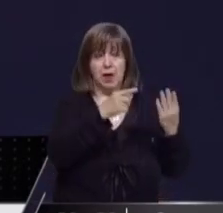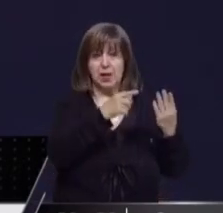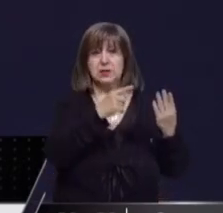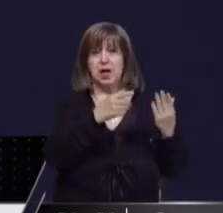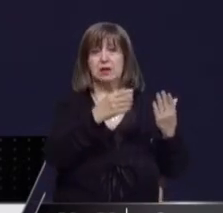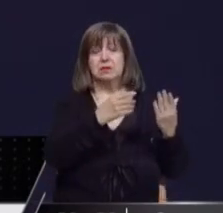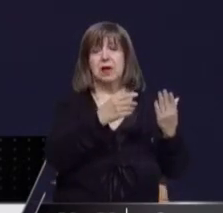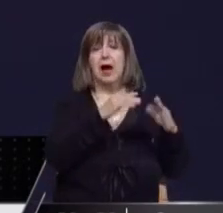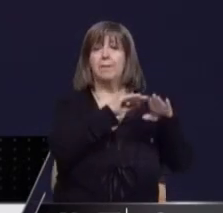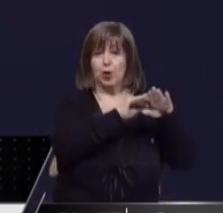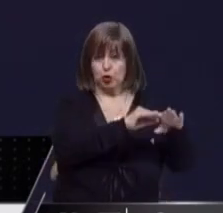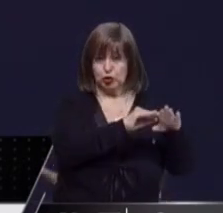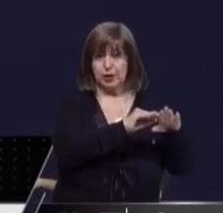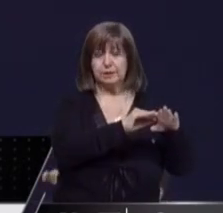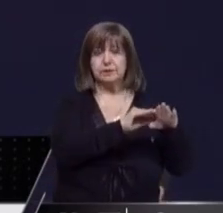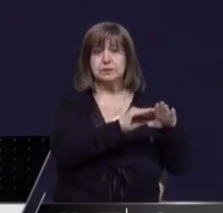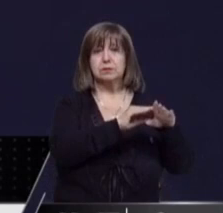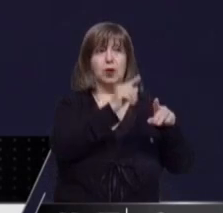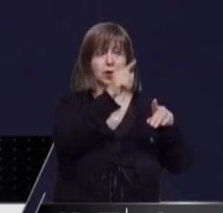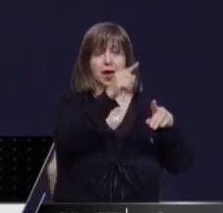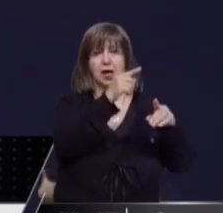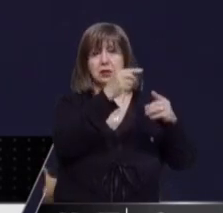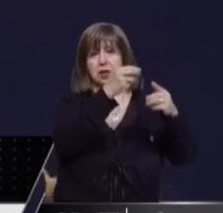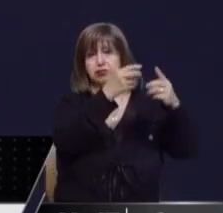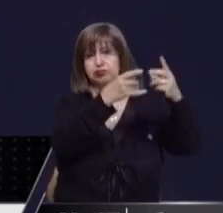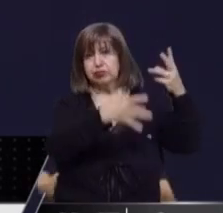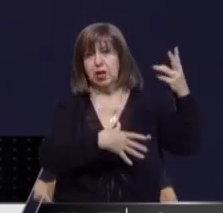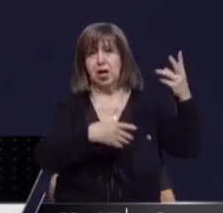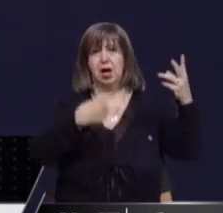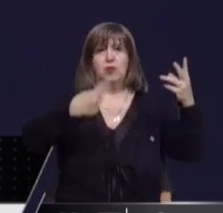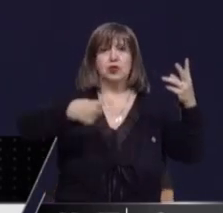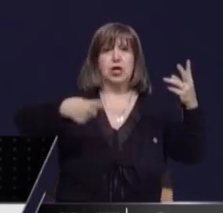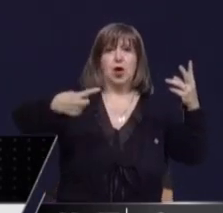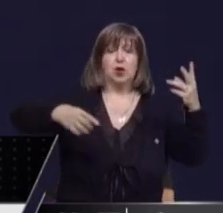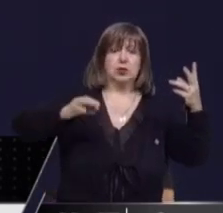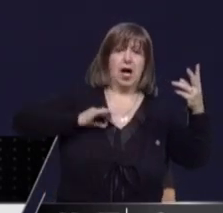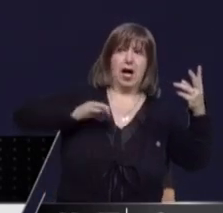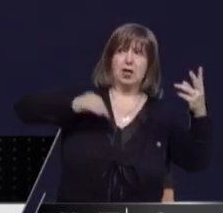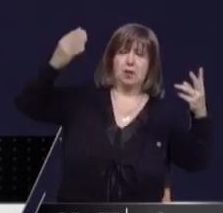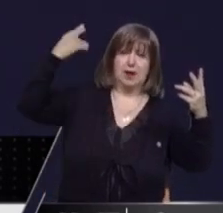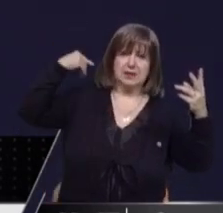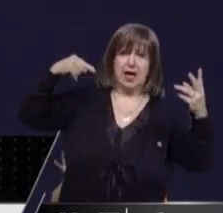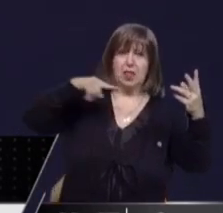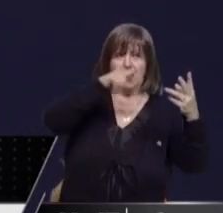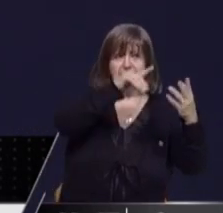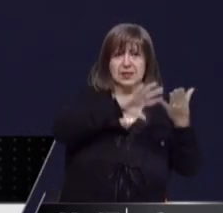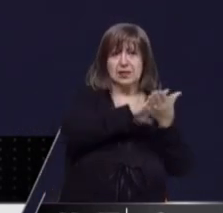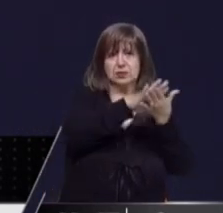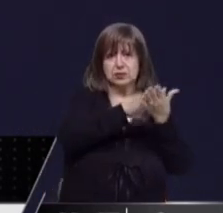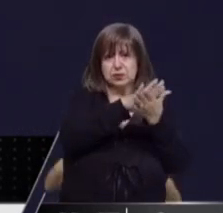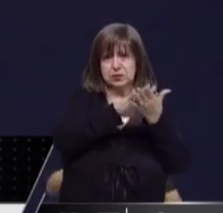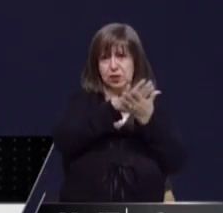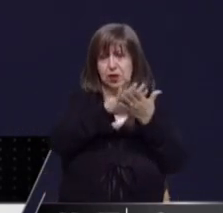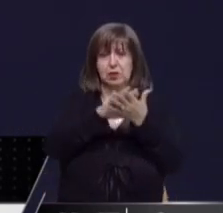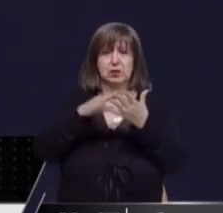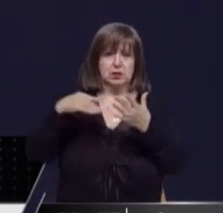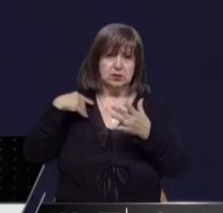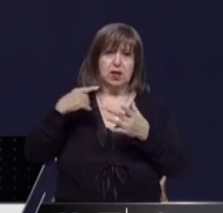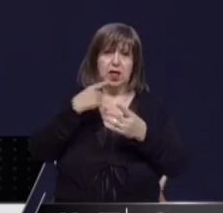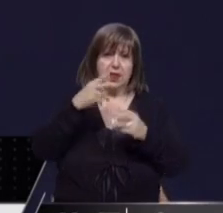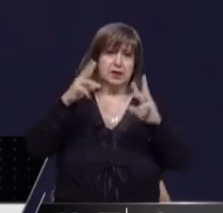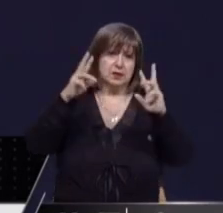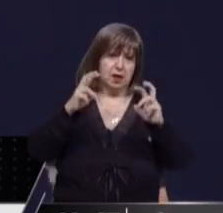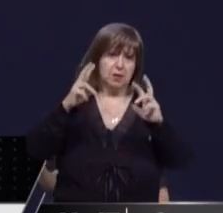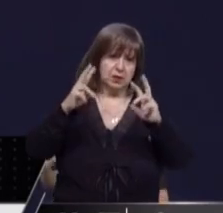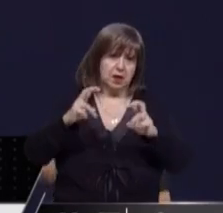complicado y con tantas cosas que no nos han gustado de lo que ha pasado en los últimos años en en lo que respecta y lo que venimos hablando no